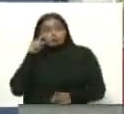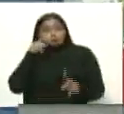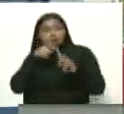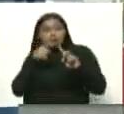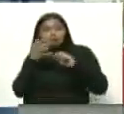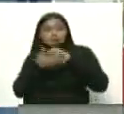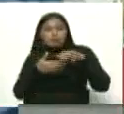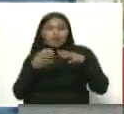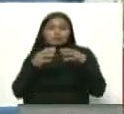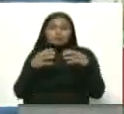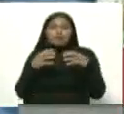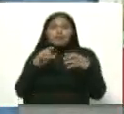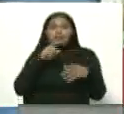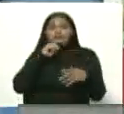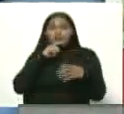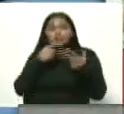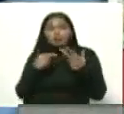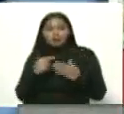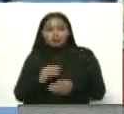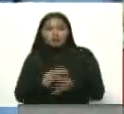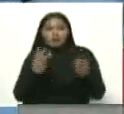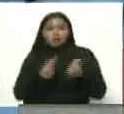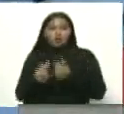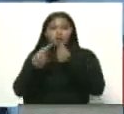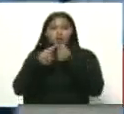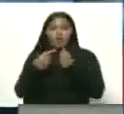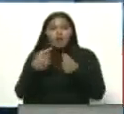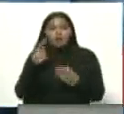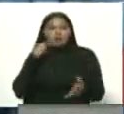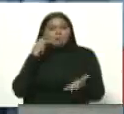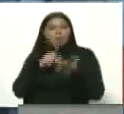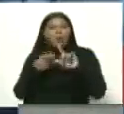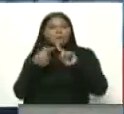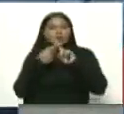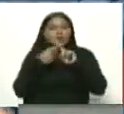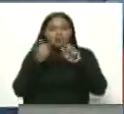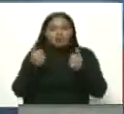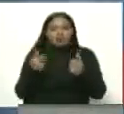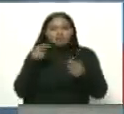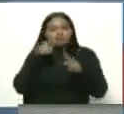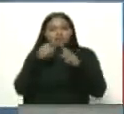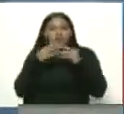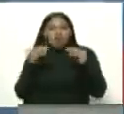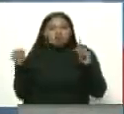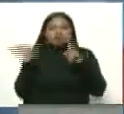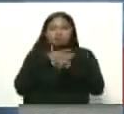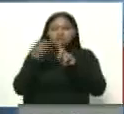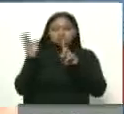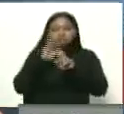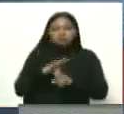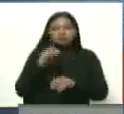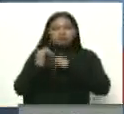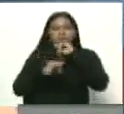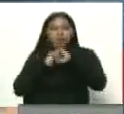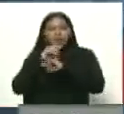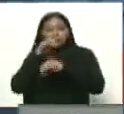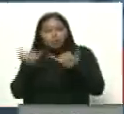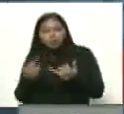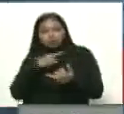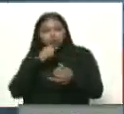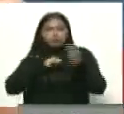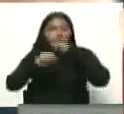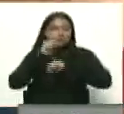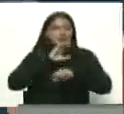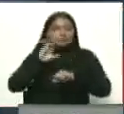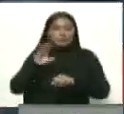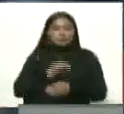y en medio de la guerra económica. La reacción ha sido muy positiva en medio de todas las agresiones extranjeras. La defensa de la